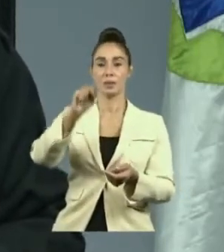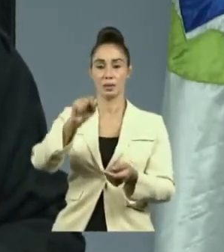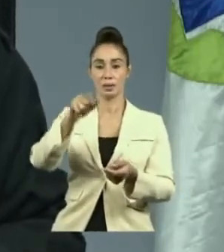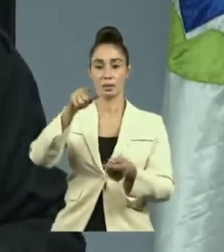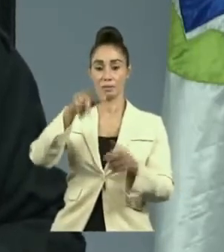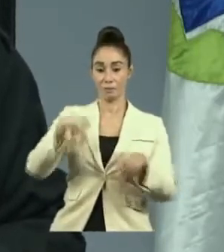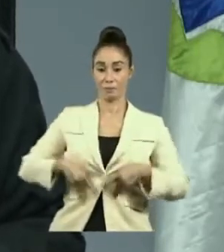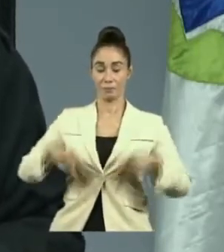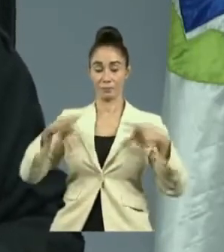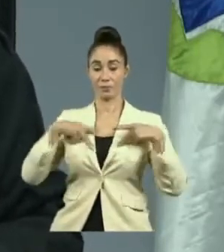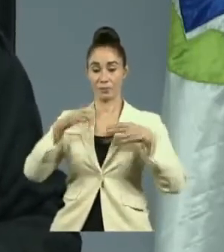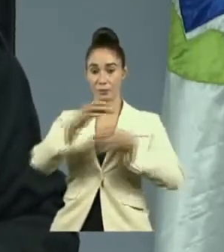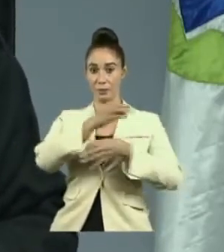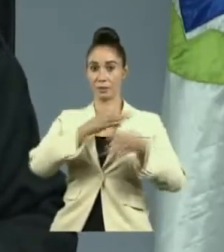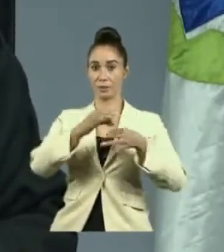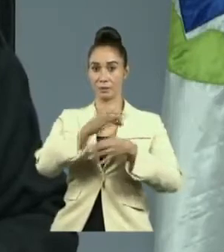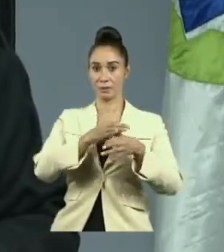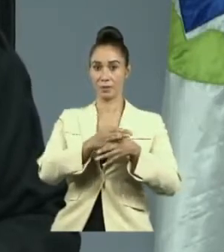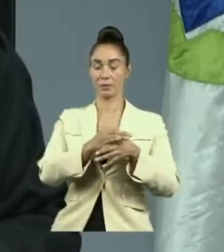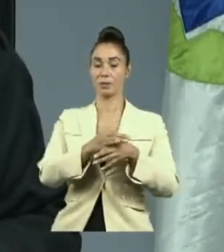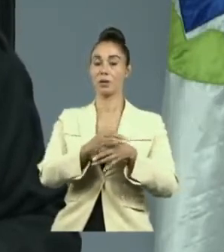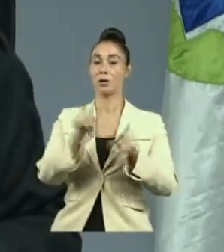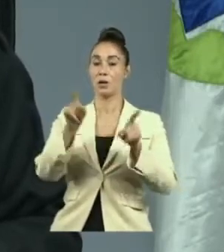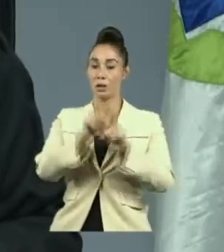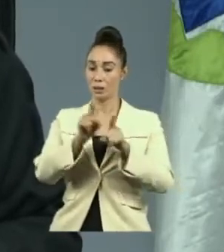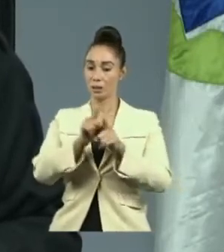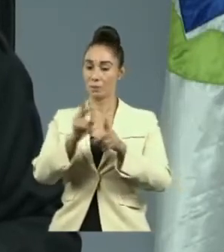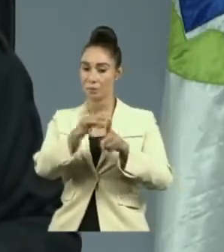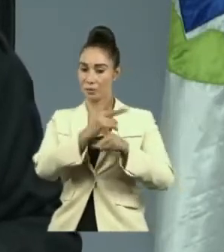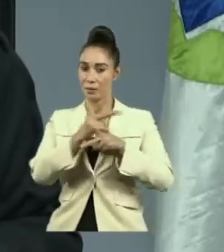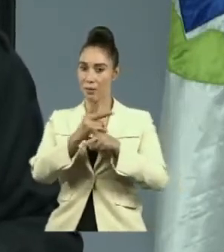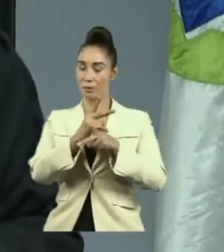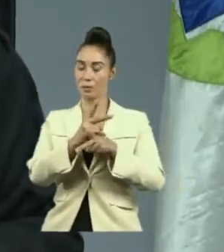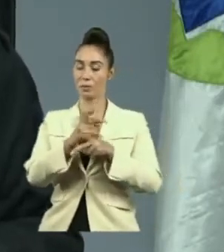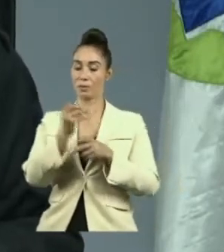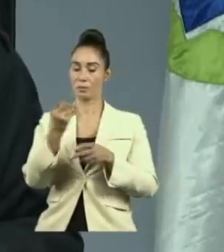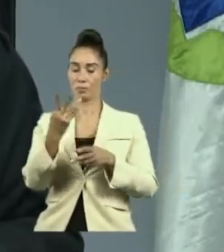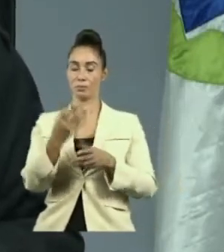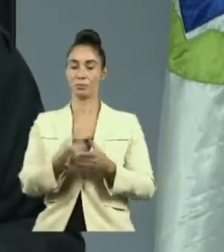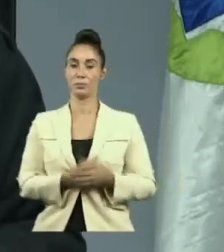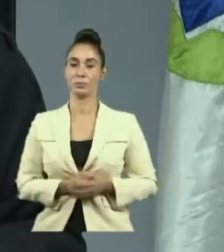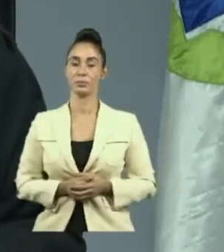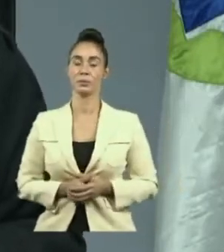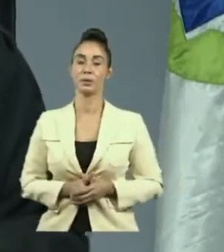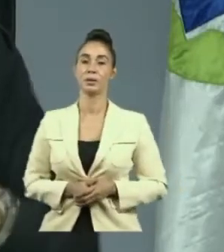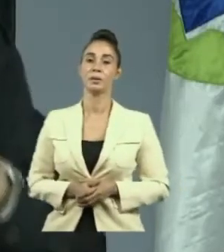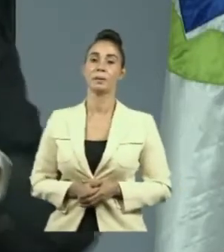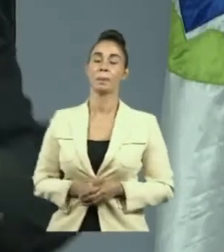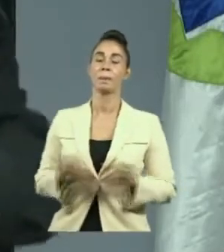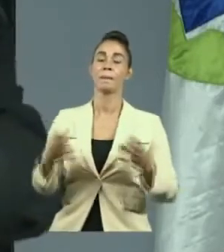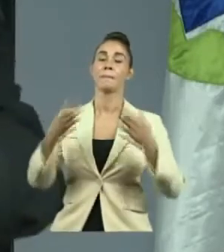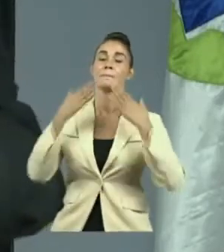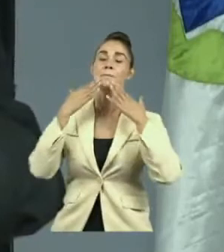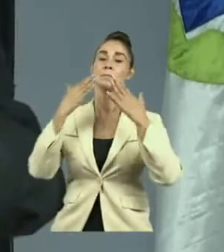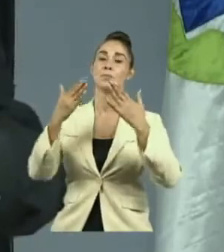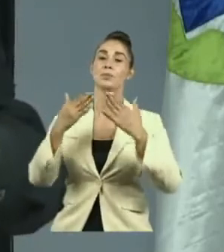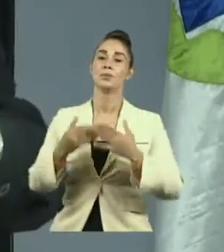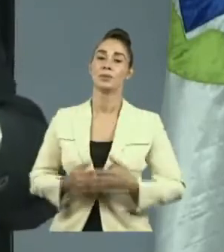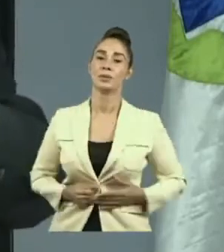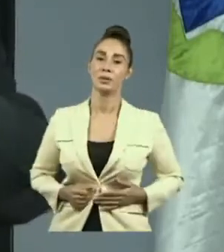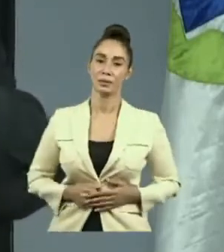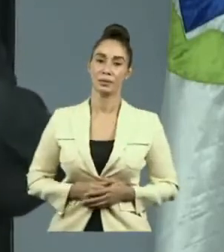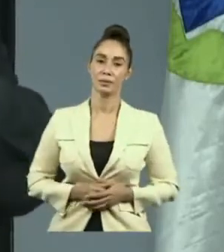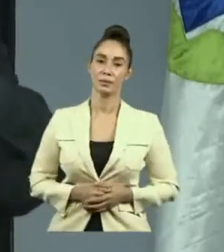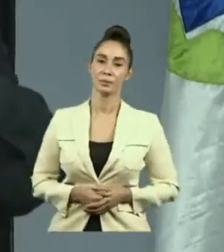que se mantenga bajo cuidado y protección muchísimas gracias